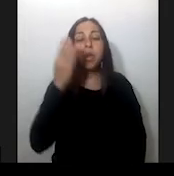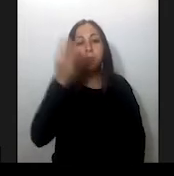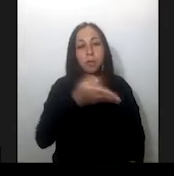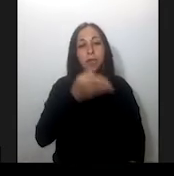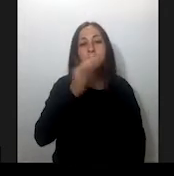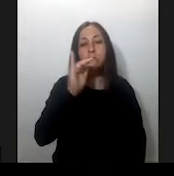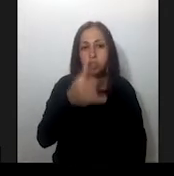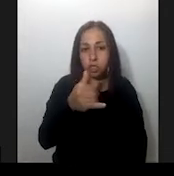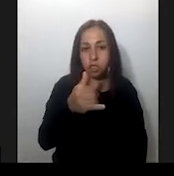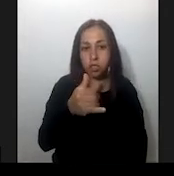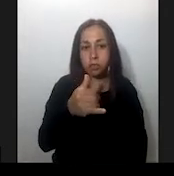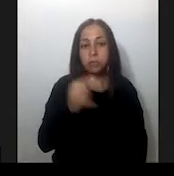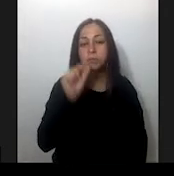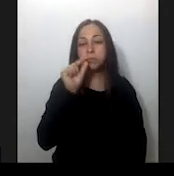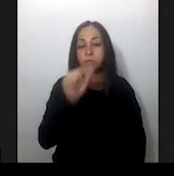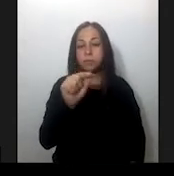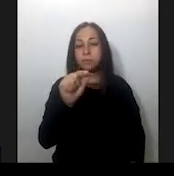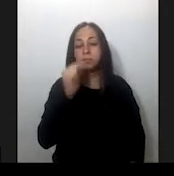Promedio sí.